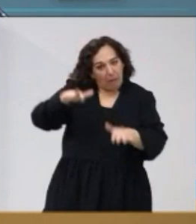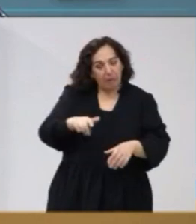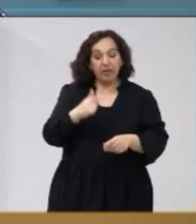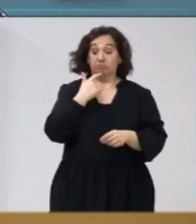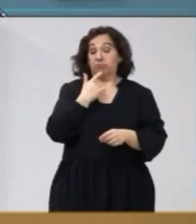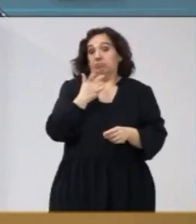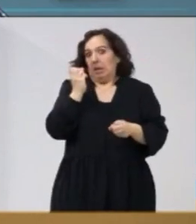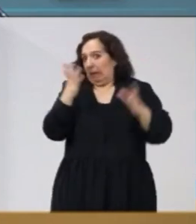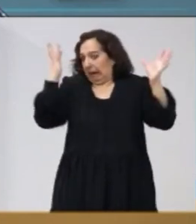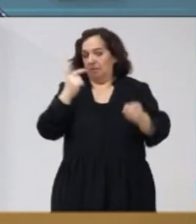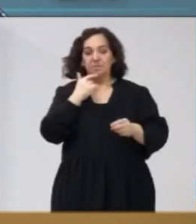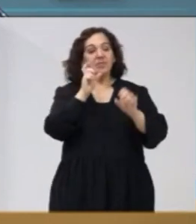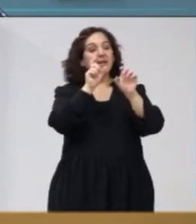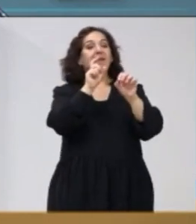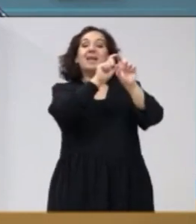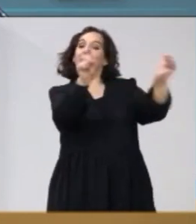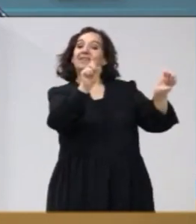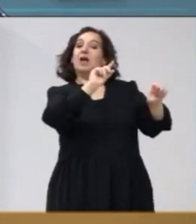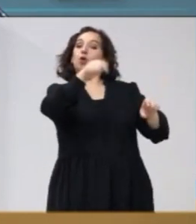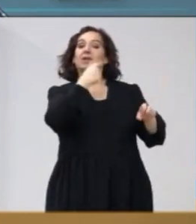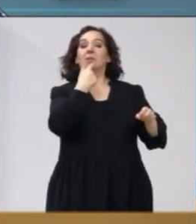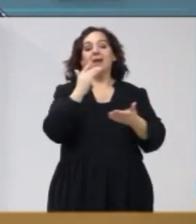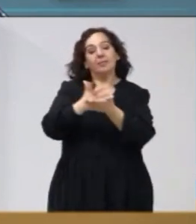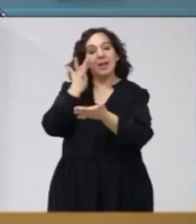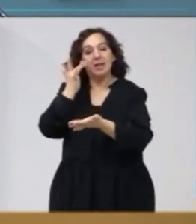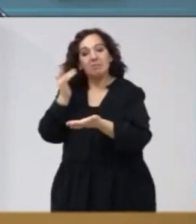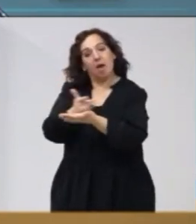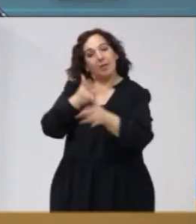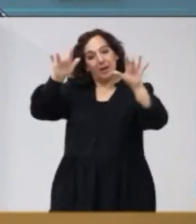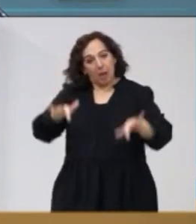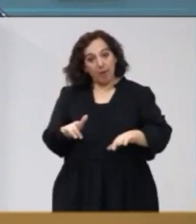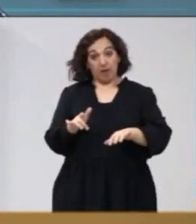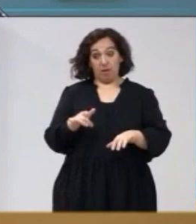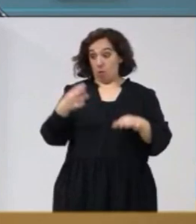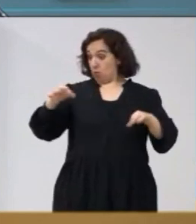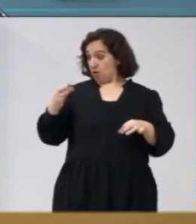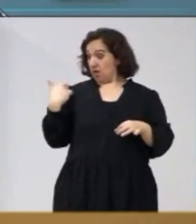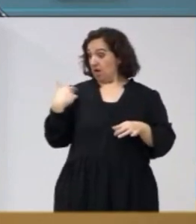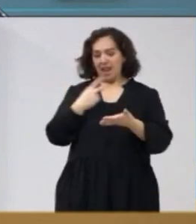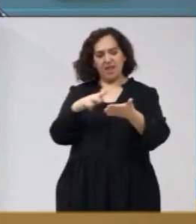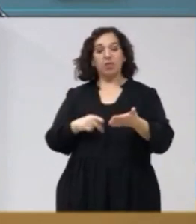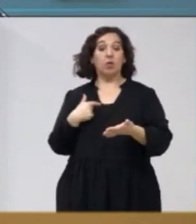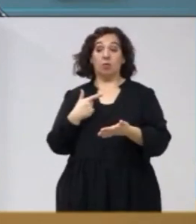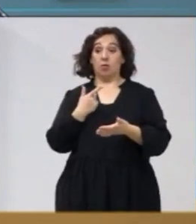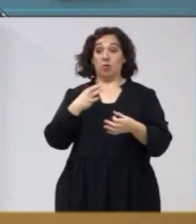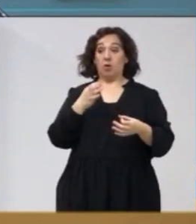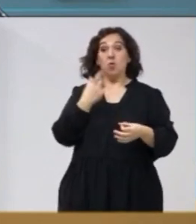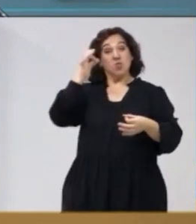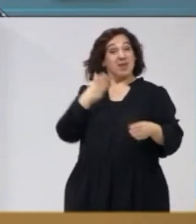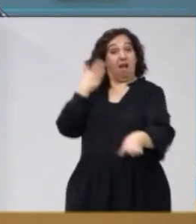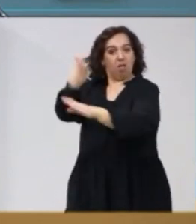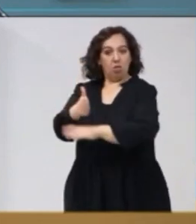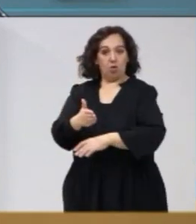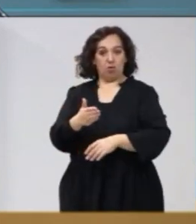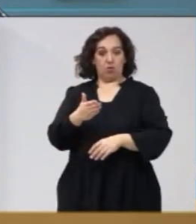un supuesto, una empresa que está contratada para eso y que además es la única que fue. Yo he leído, es que no quería ir nadie más. No, es que es la única que la hace en